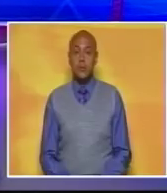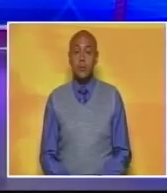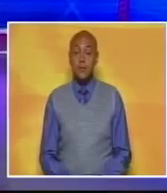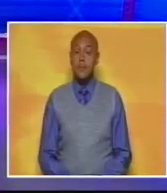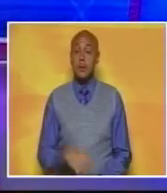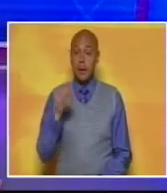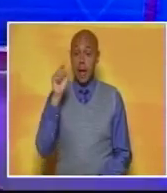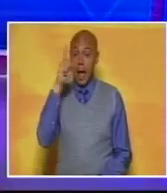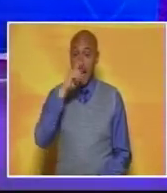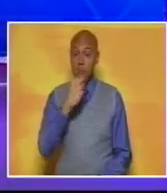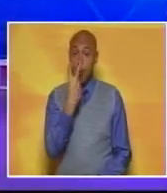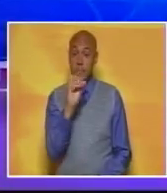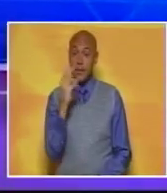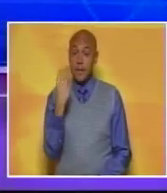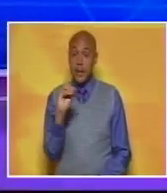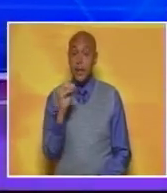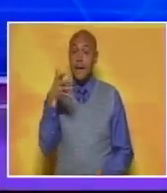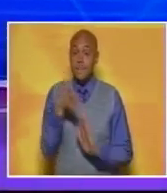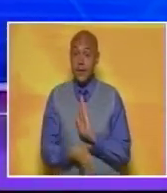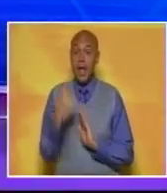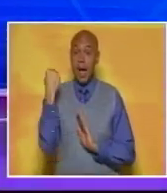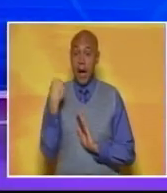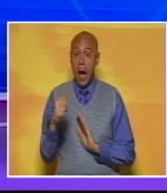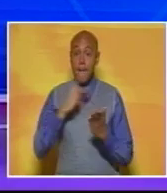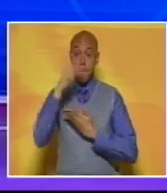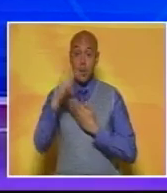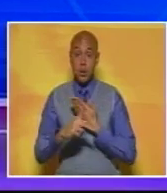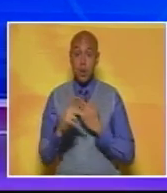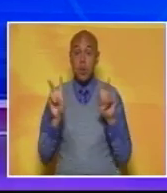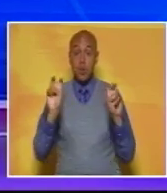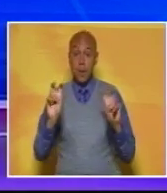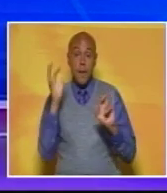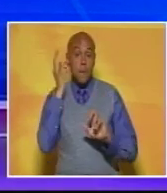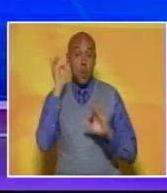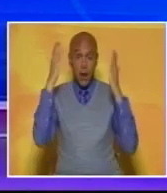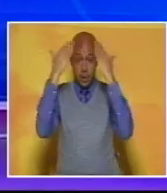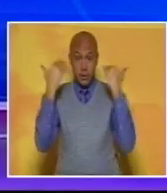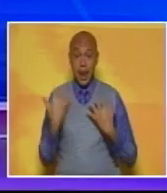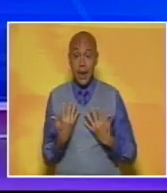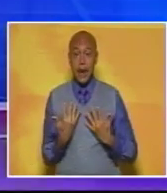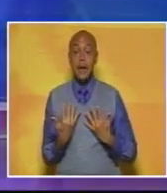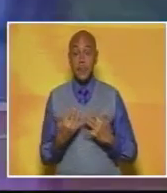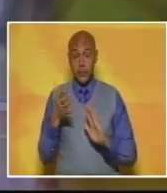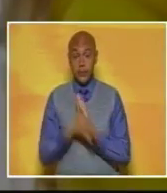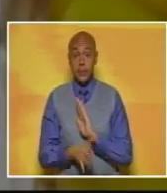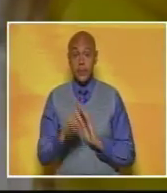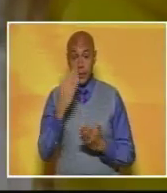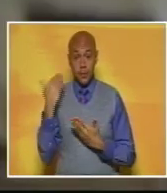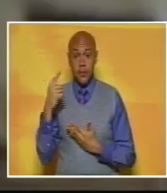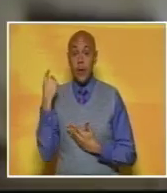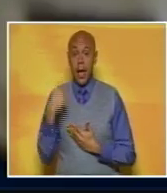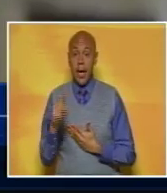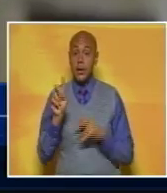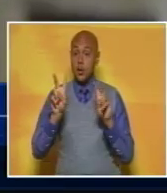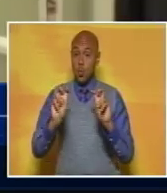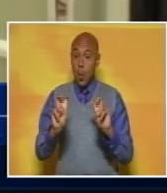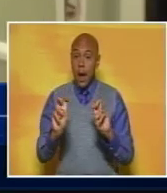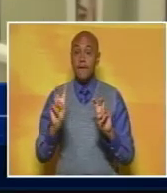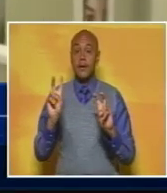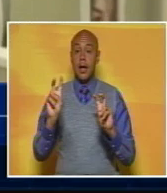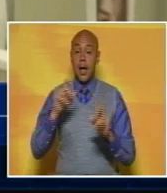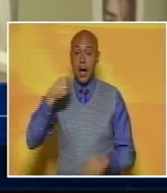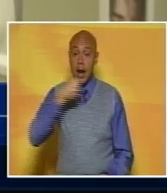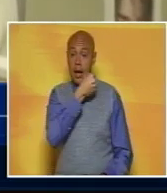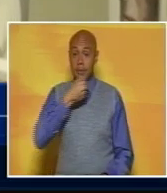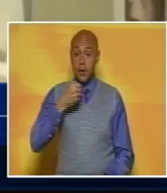Sin duda el 2020 viene cargado de grandes proyectos en la vida de Selena Gómez. Primero fue el lanzamiento de su nuevo y